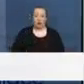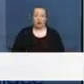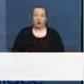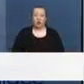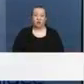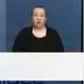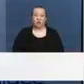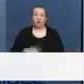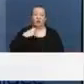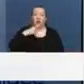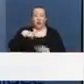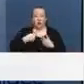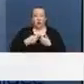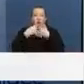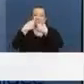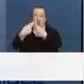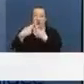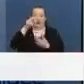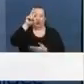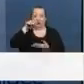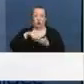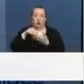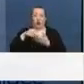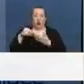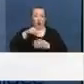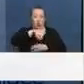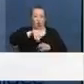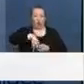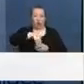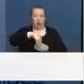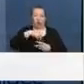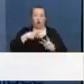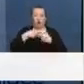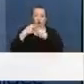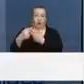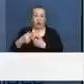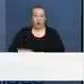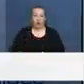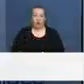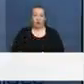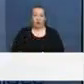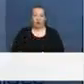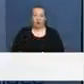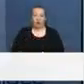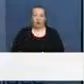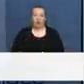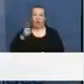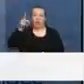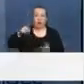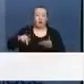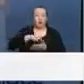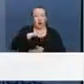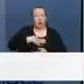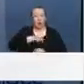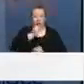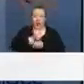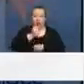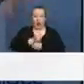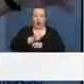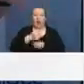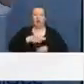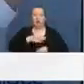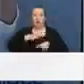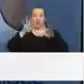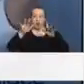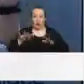prestamos ese fondo dos mil dólares y para dignificar se presta un ismo bueno paganos con trabajo y mi secretaria asistente